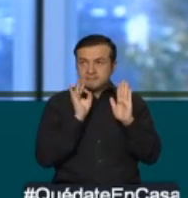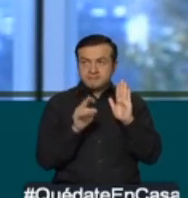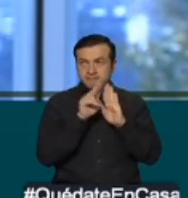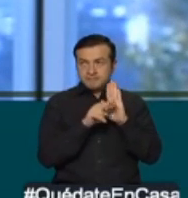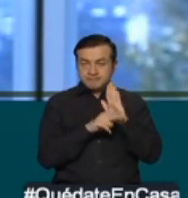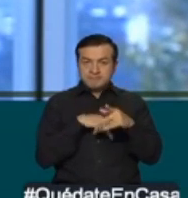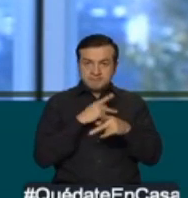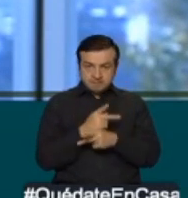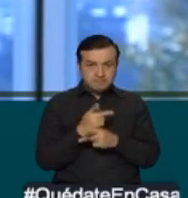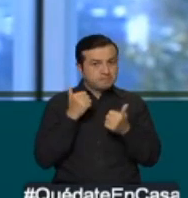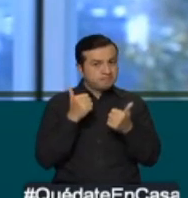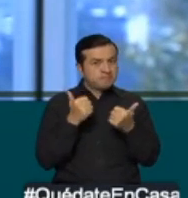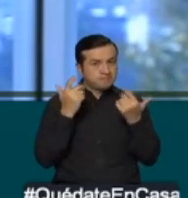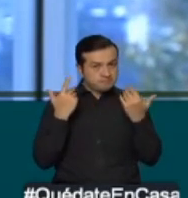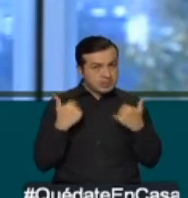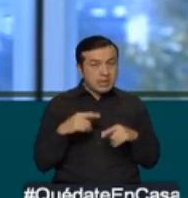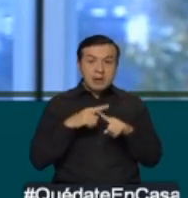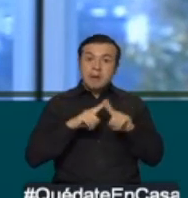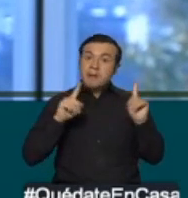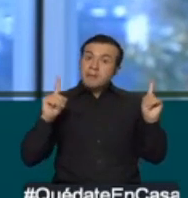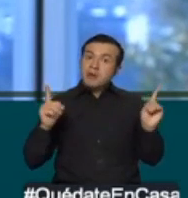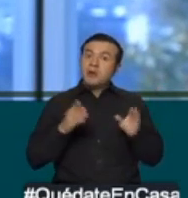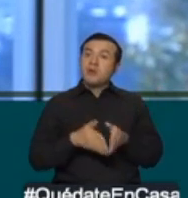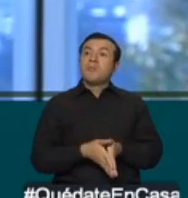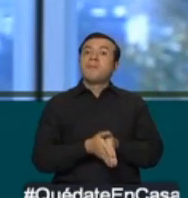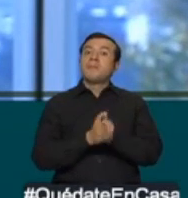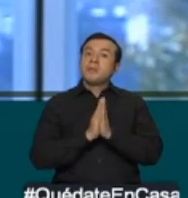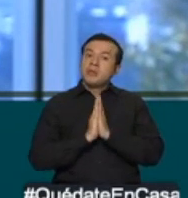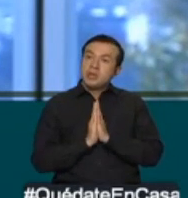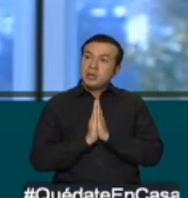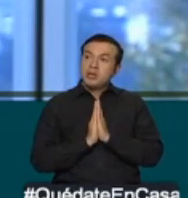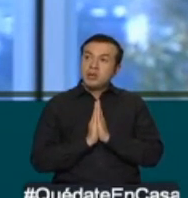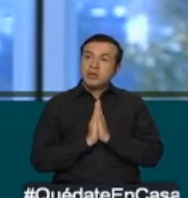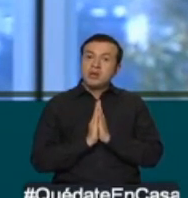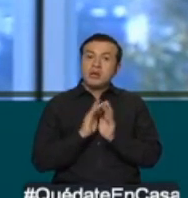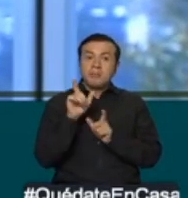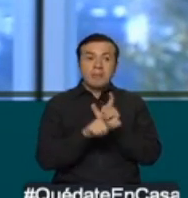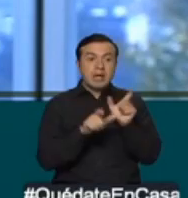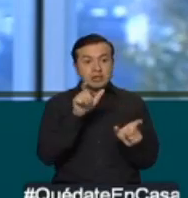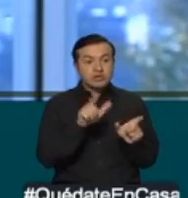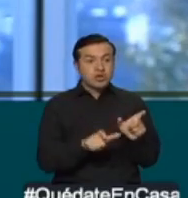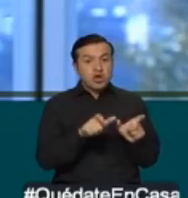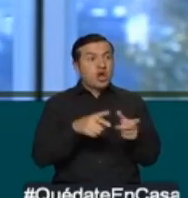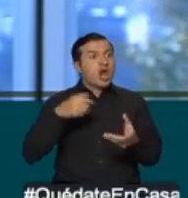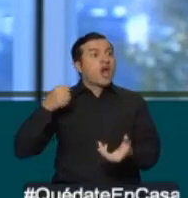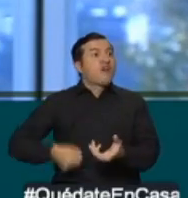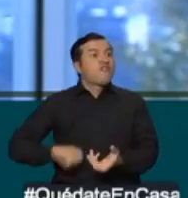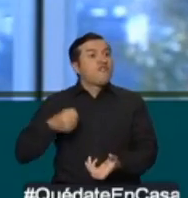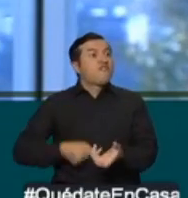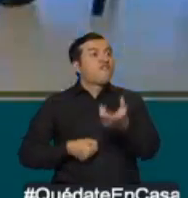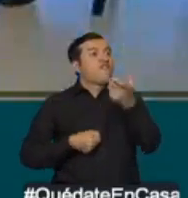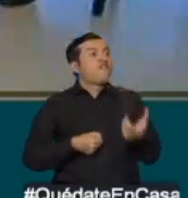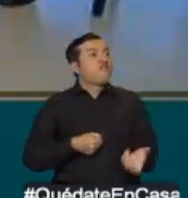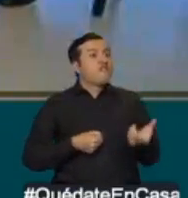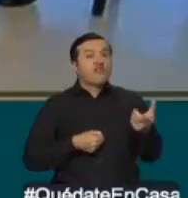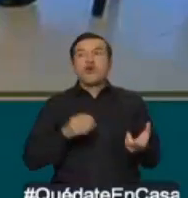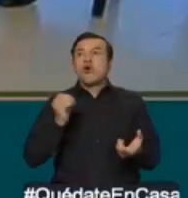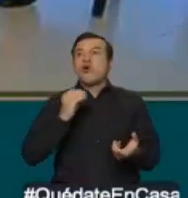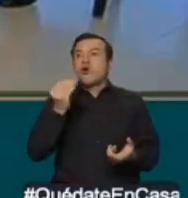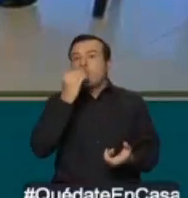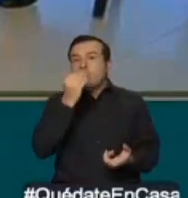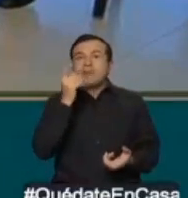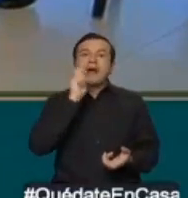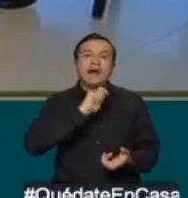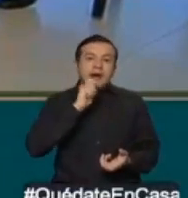protección y eso está bien pero lo que se ha pedido es que no se fumigan a las personas a las personas o la comida en los mercados o la